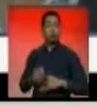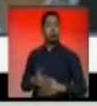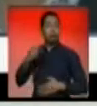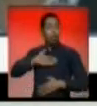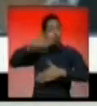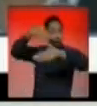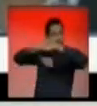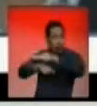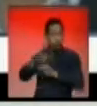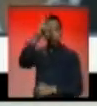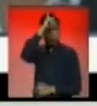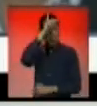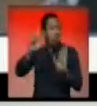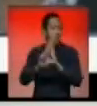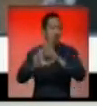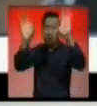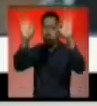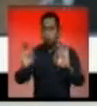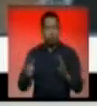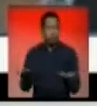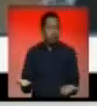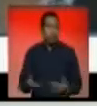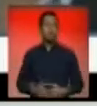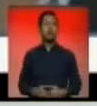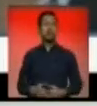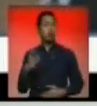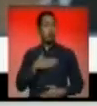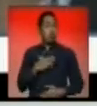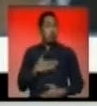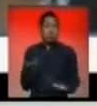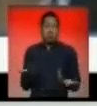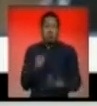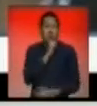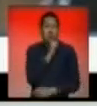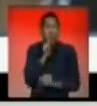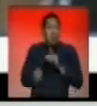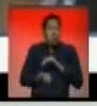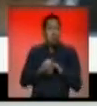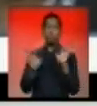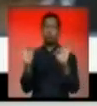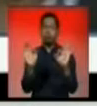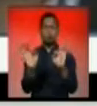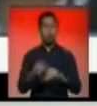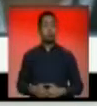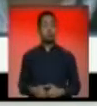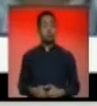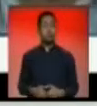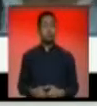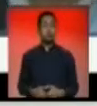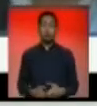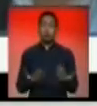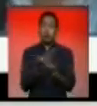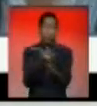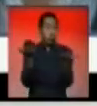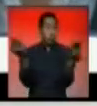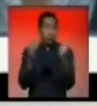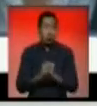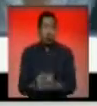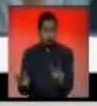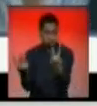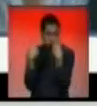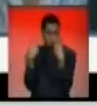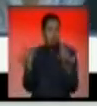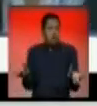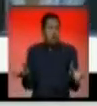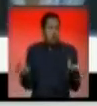país legítimamente y legalmente. No tengo absolutamente nada. Esto, ustedes son testigos de lo